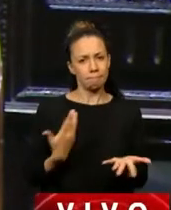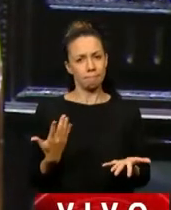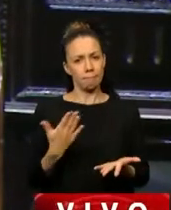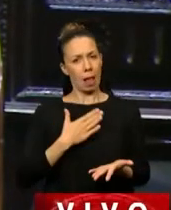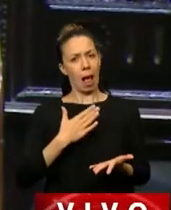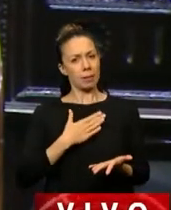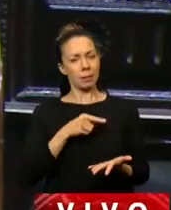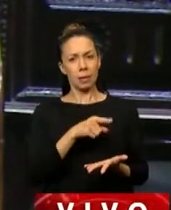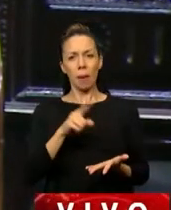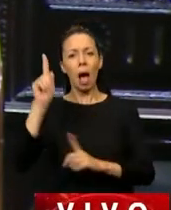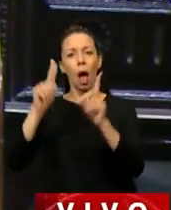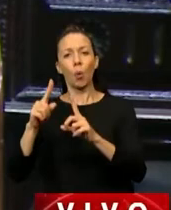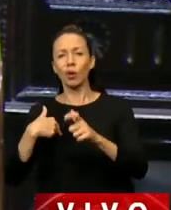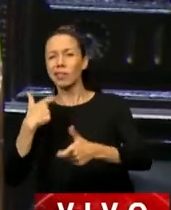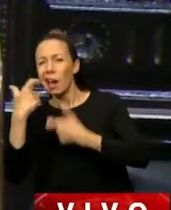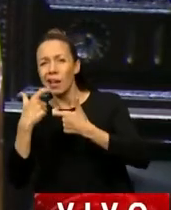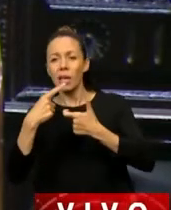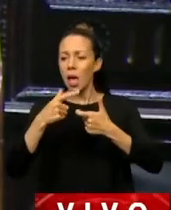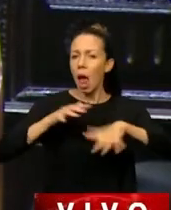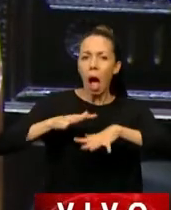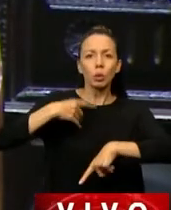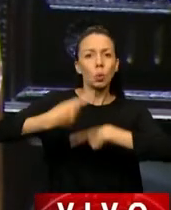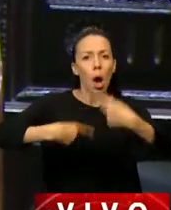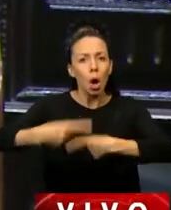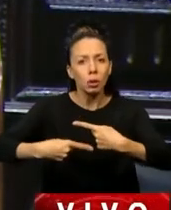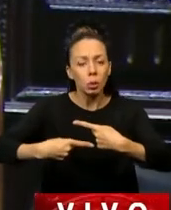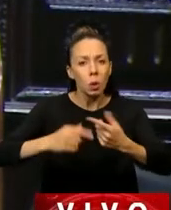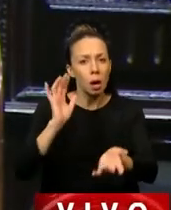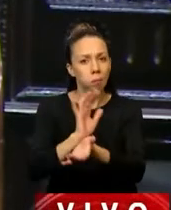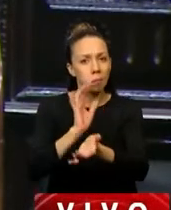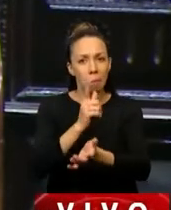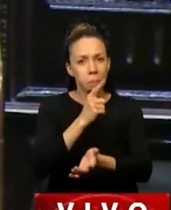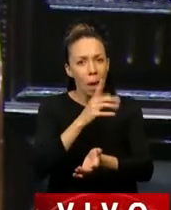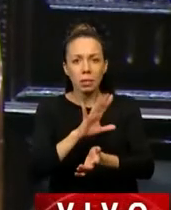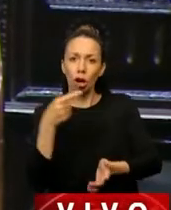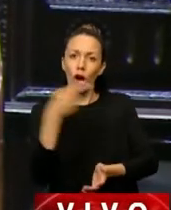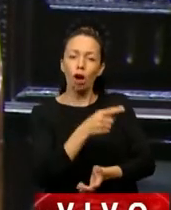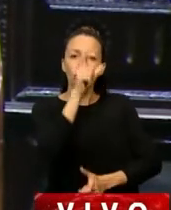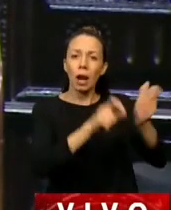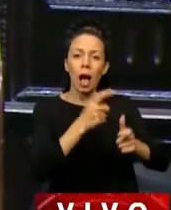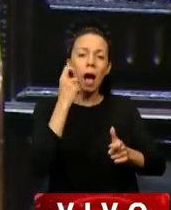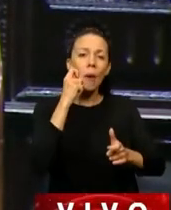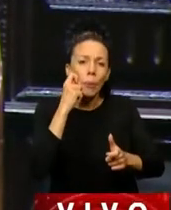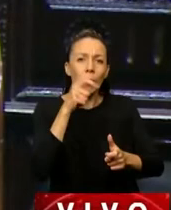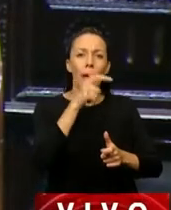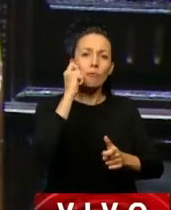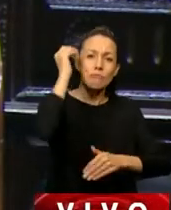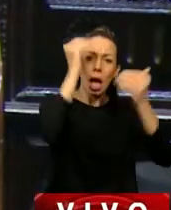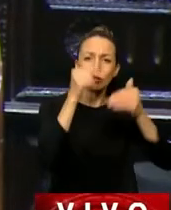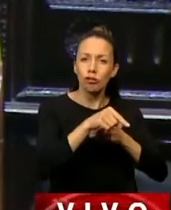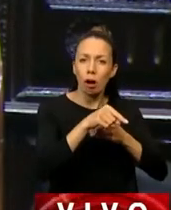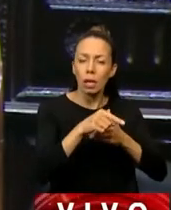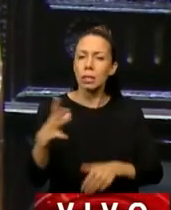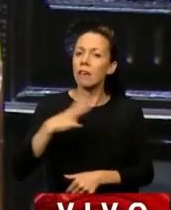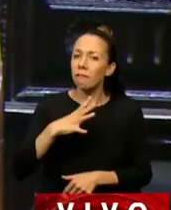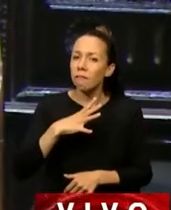en que proceden y en que siguen actuando en contra de nuestros adultos mayores y no toman en cuenta y no